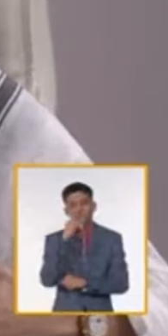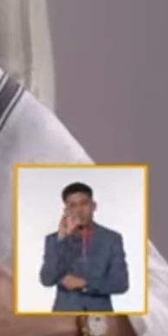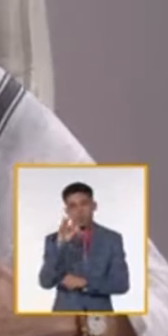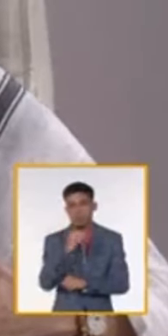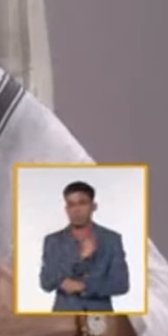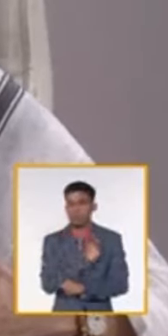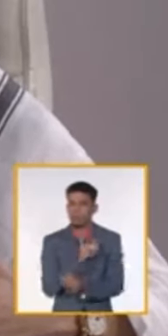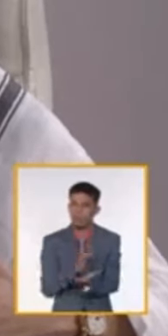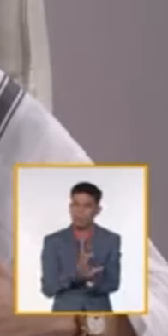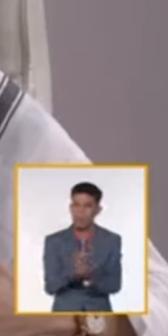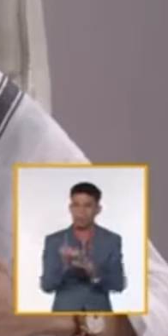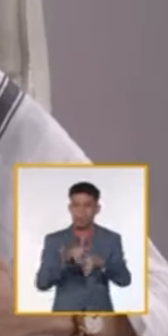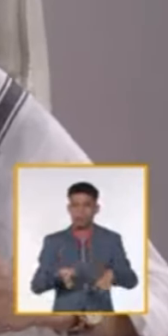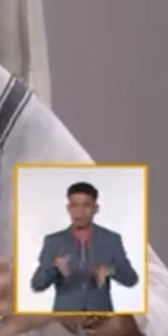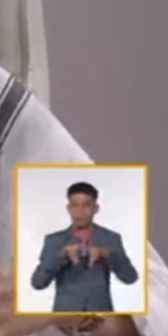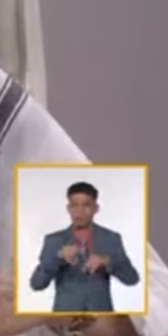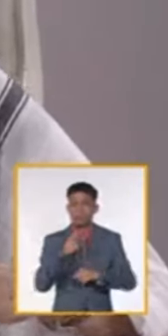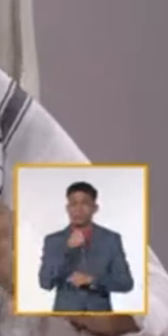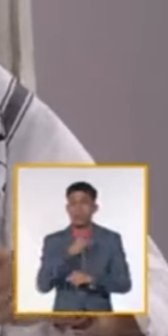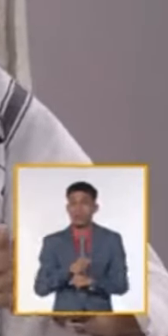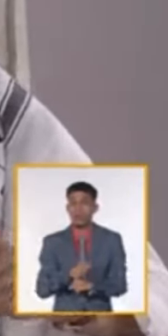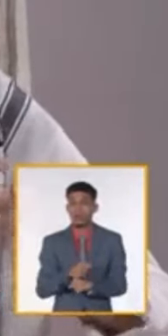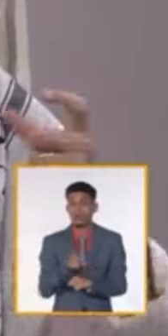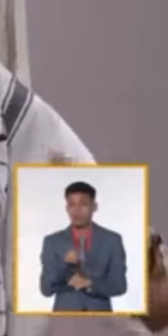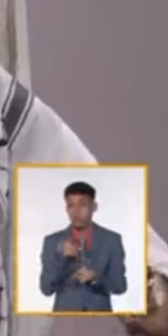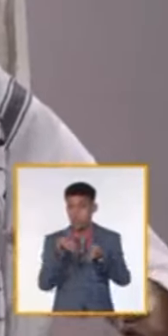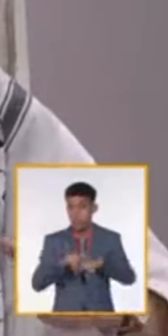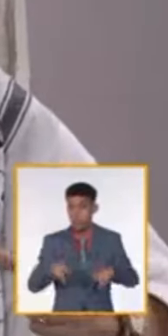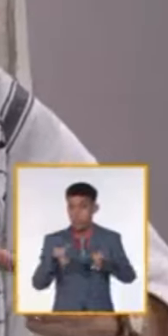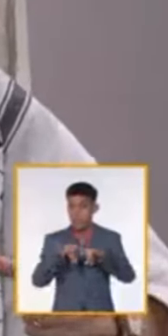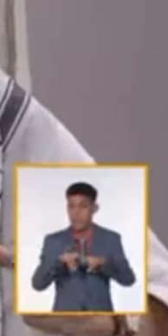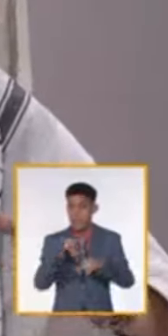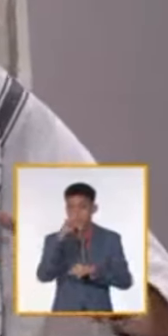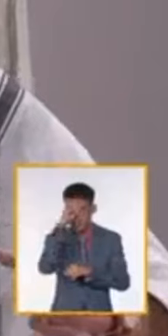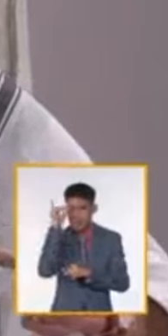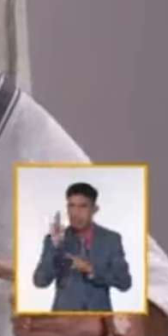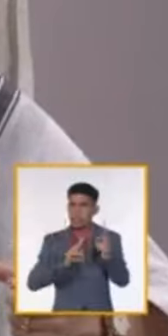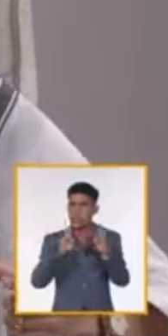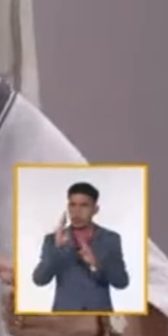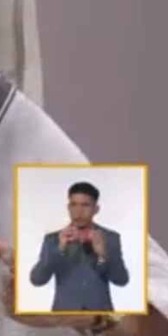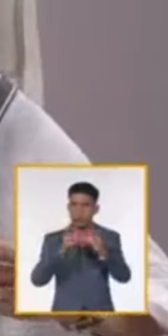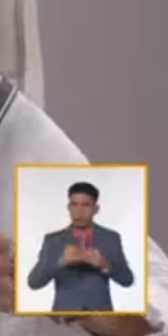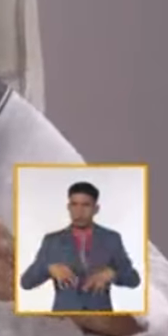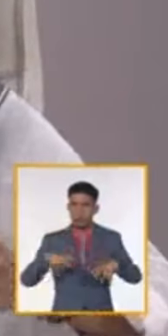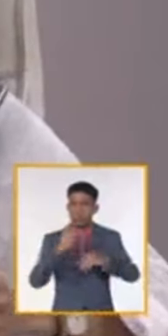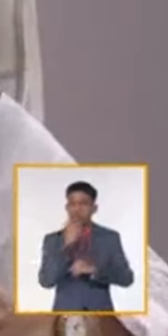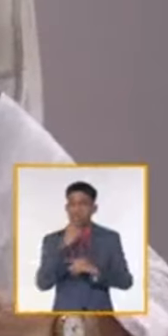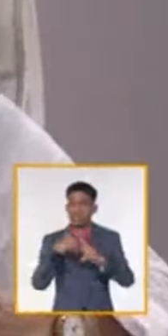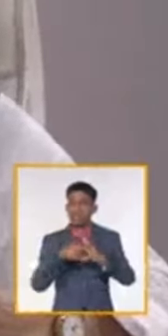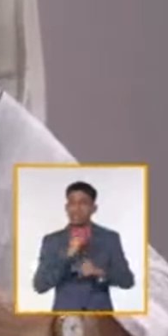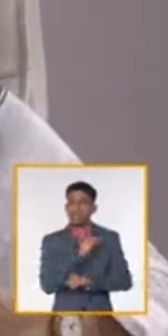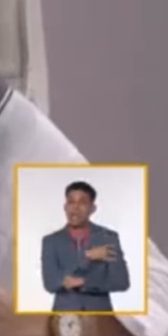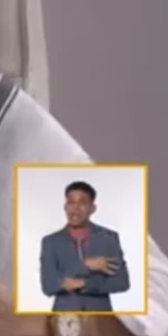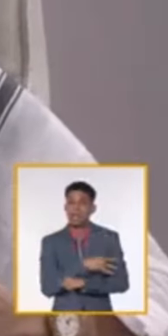sigan financiando el genocidio. Lo que vemos con este tipo de represión coordinada entre la